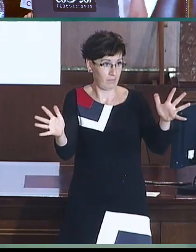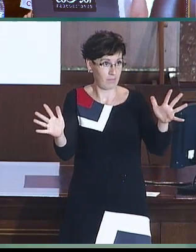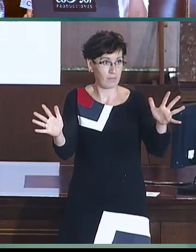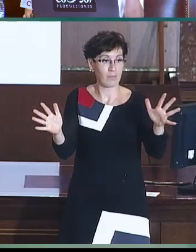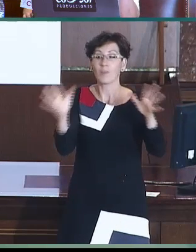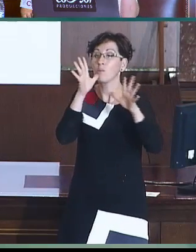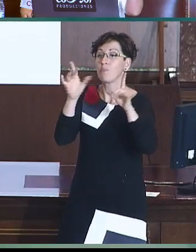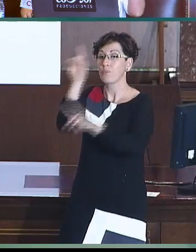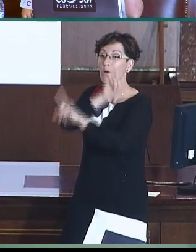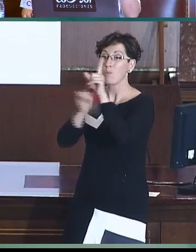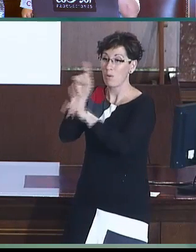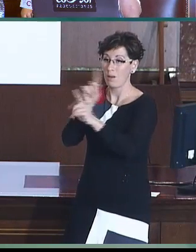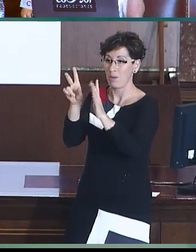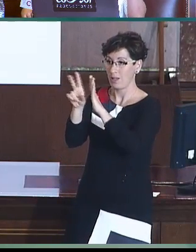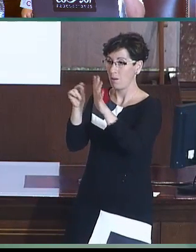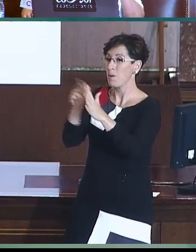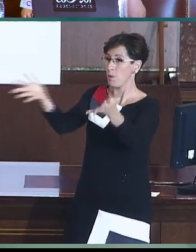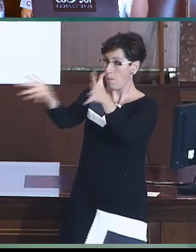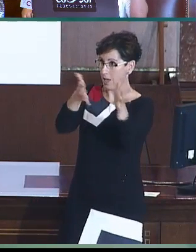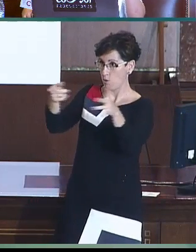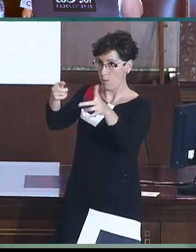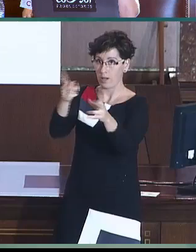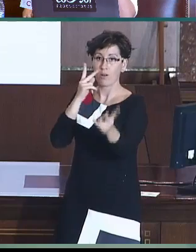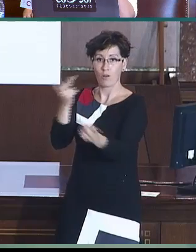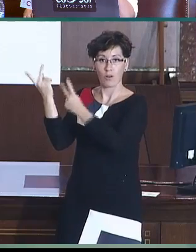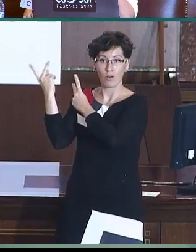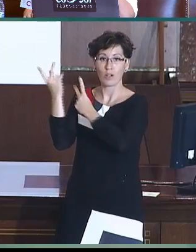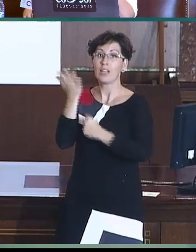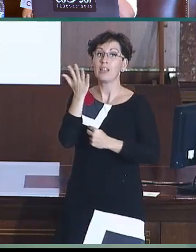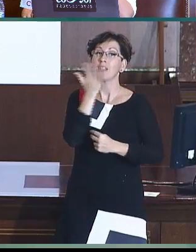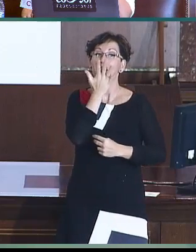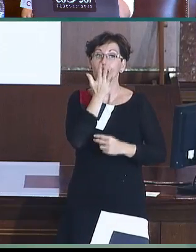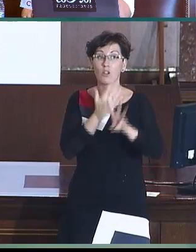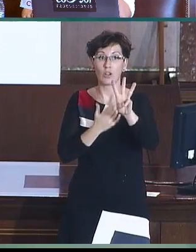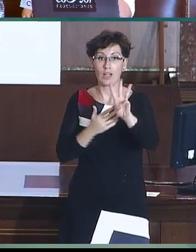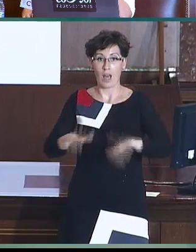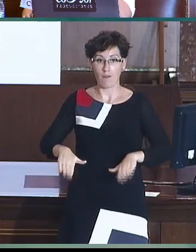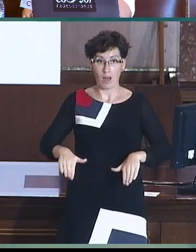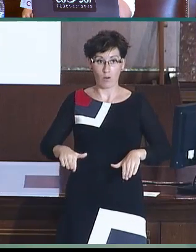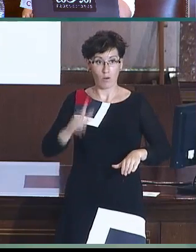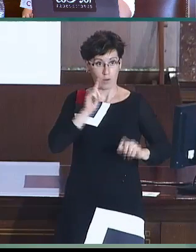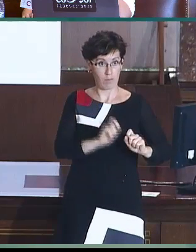hemos tenido problemas con el vídeo, pero habéis visto que permanecen los 3 signos abajo.